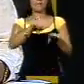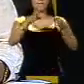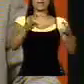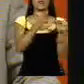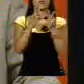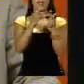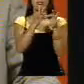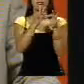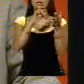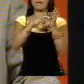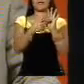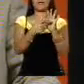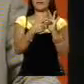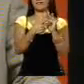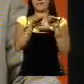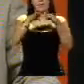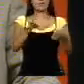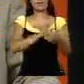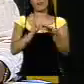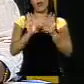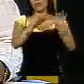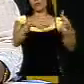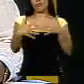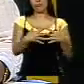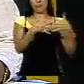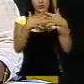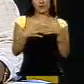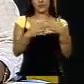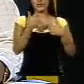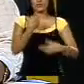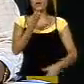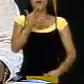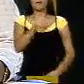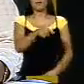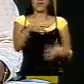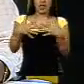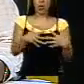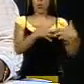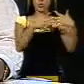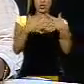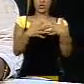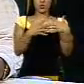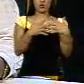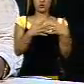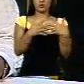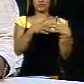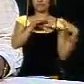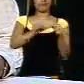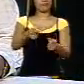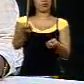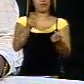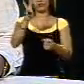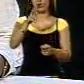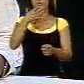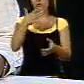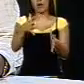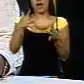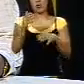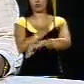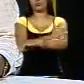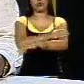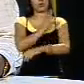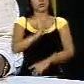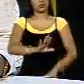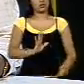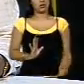que la revolución vamos caminando hacia un esquema flexible. Mira, pero el chiste mayor para mí es que